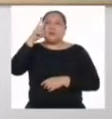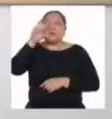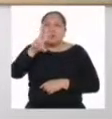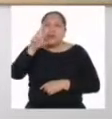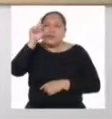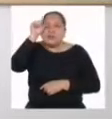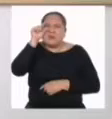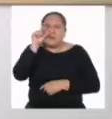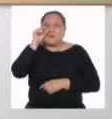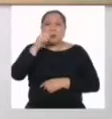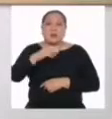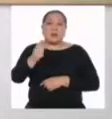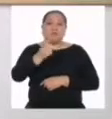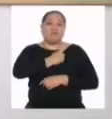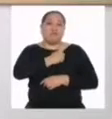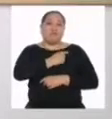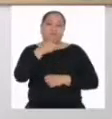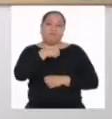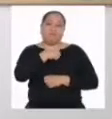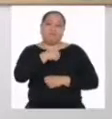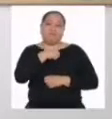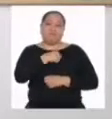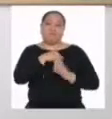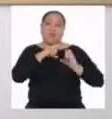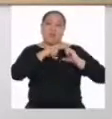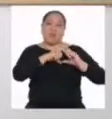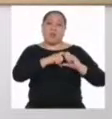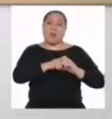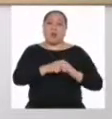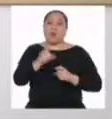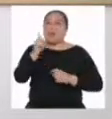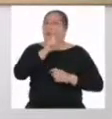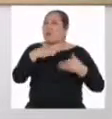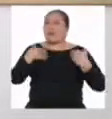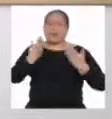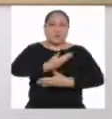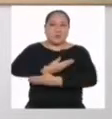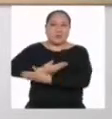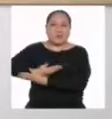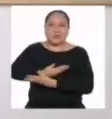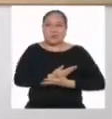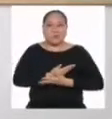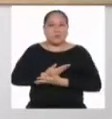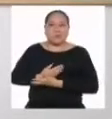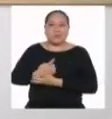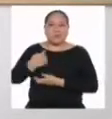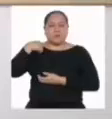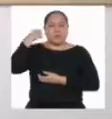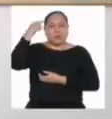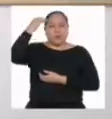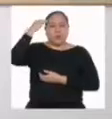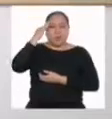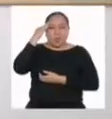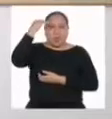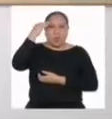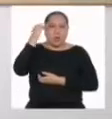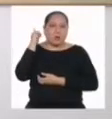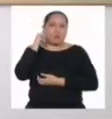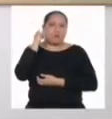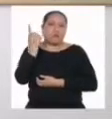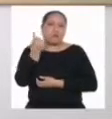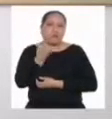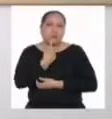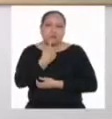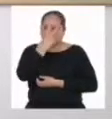visión, enfermedades cardíacas, problemas de fertilidad, retraso mental,